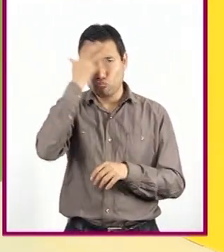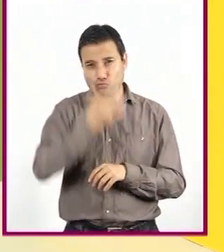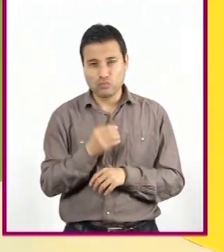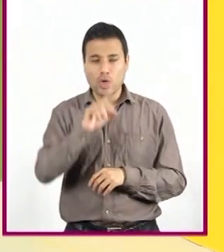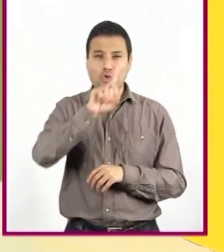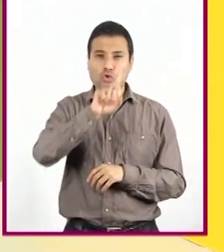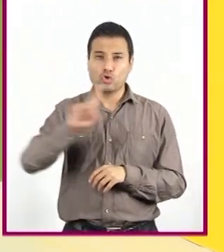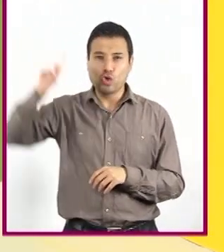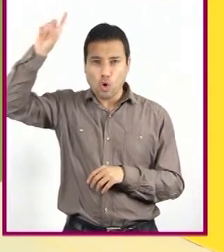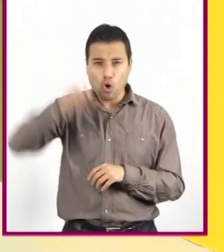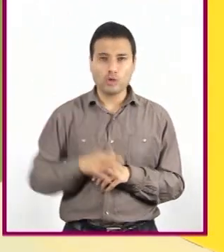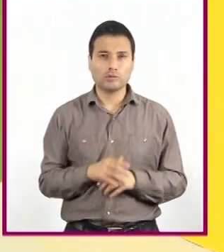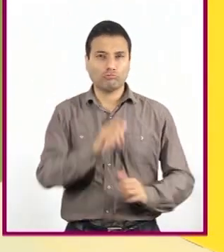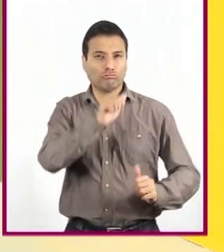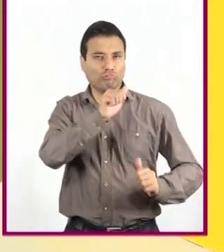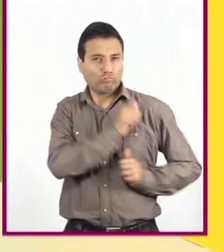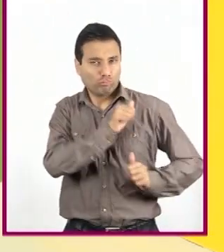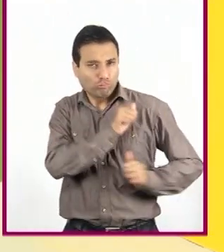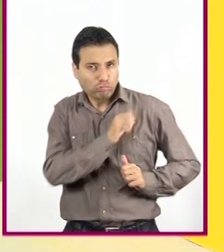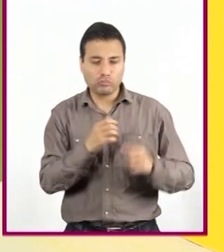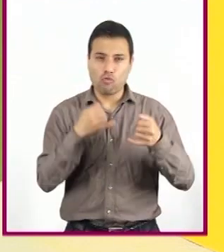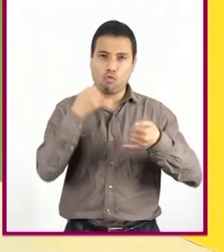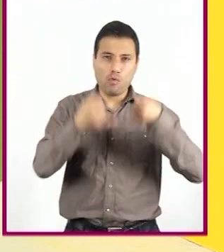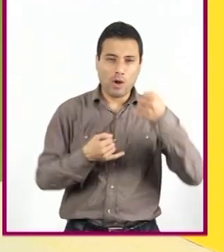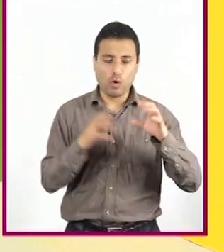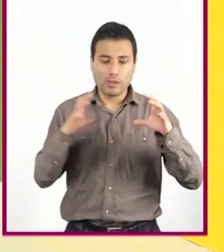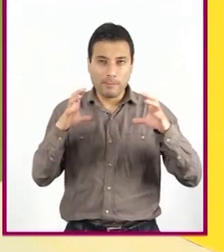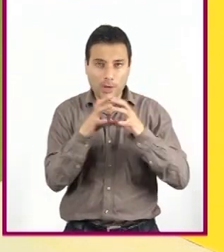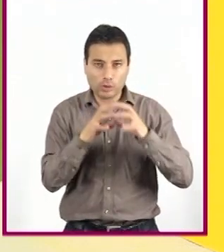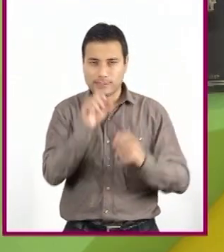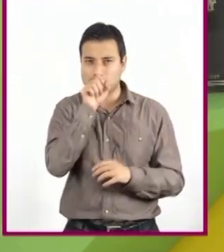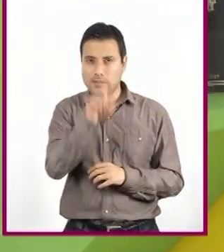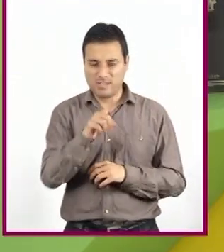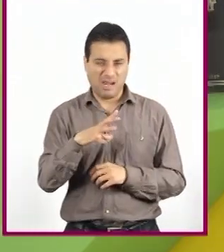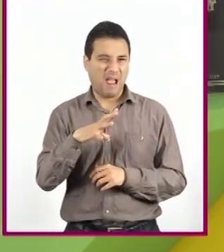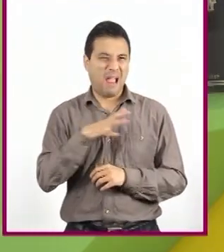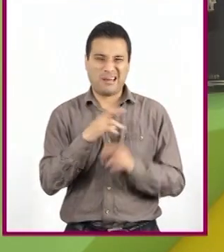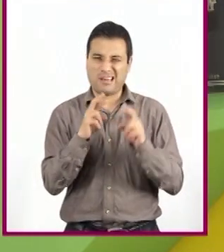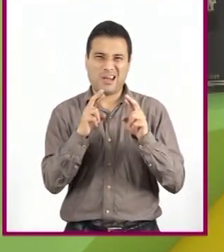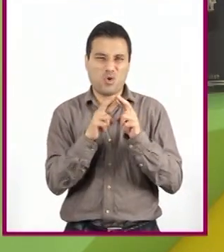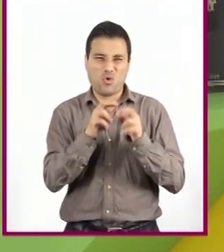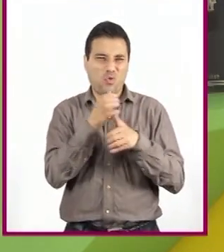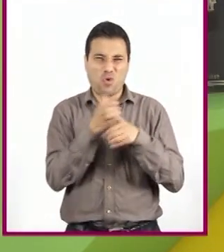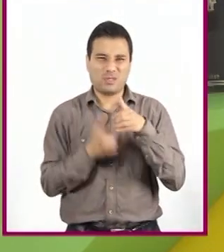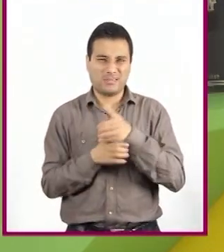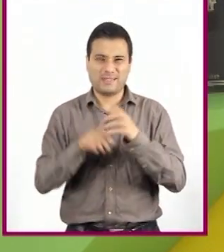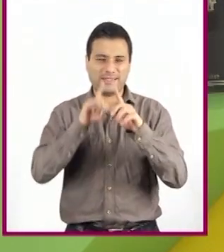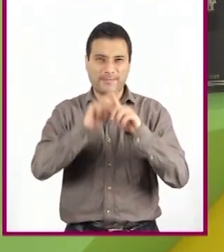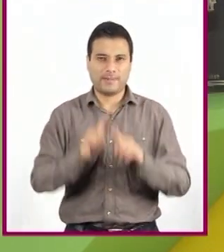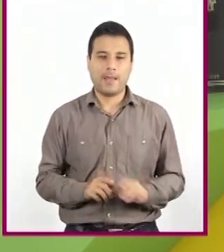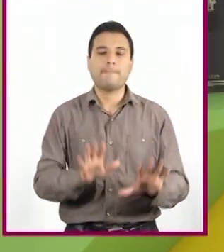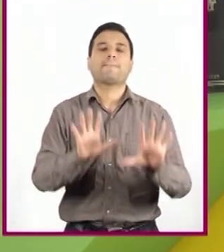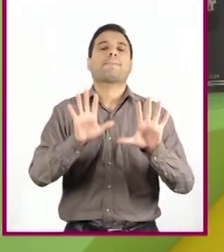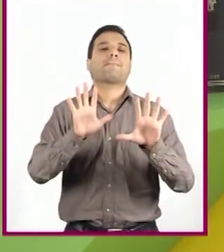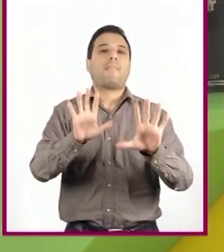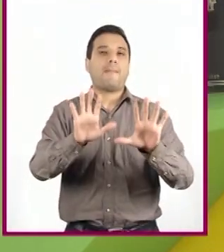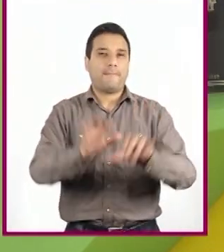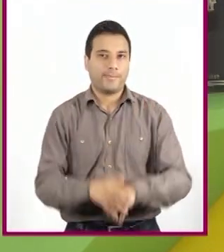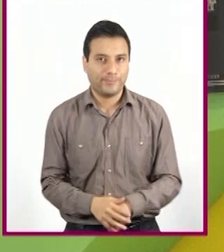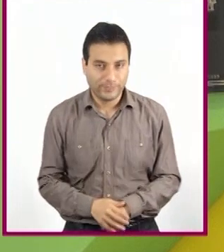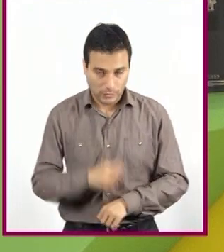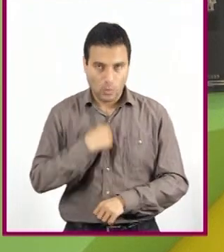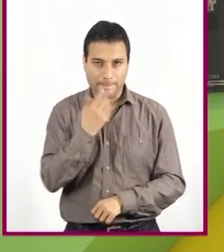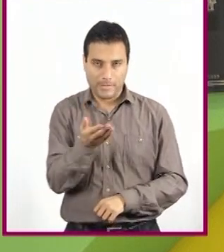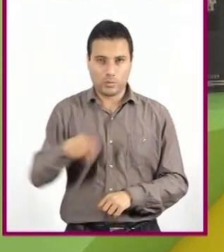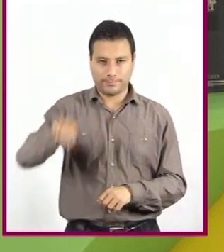dioses, guerreros, jugadores de pelota y escenas rituales. Ahora paremos un momento. Les pido que